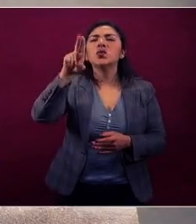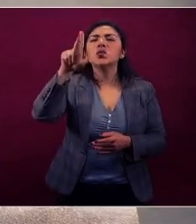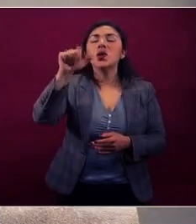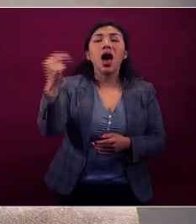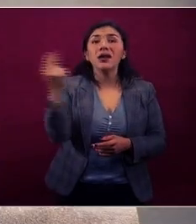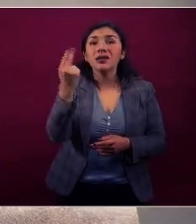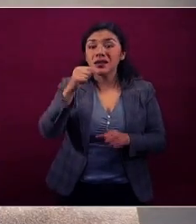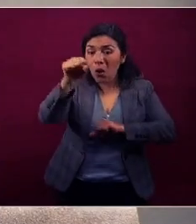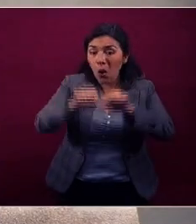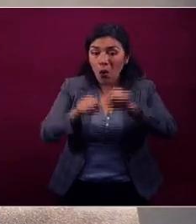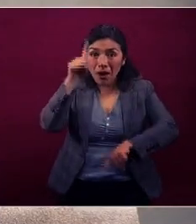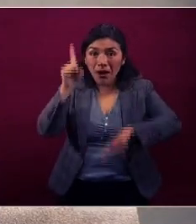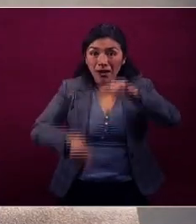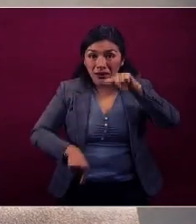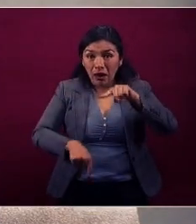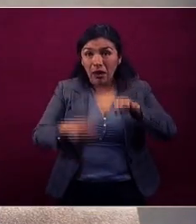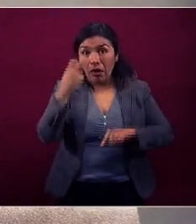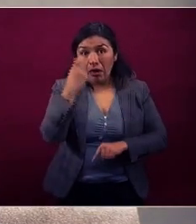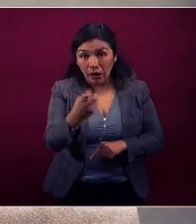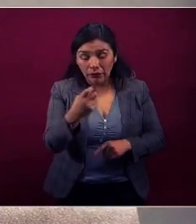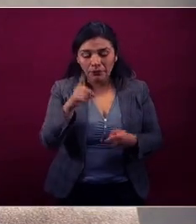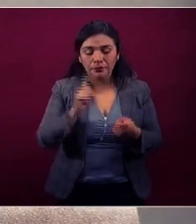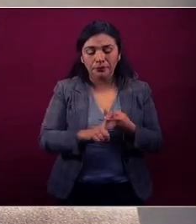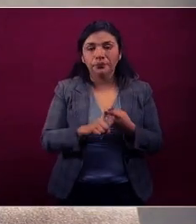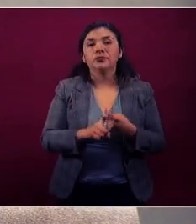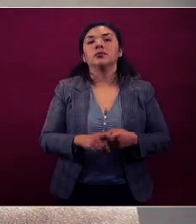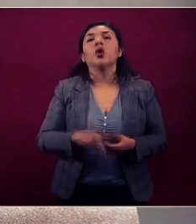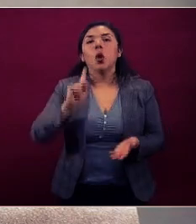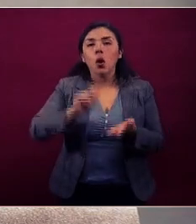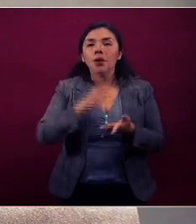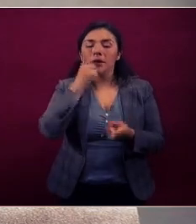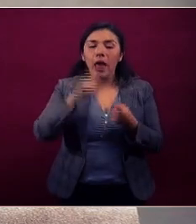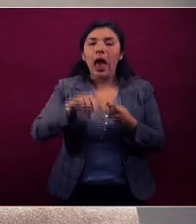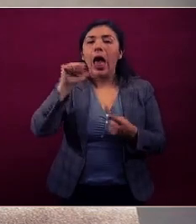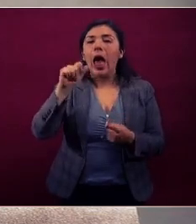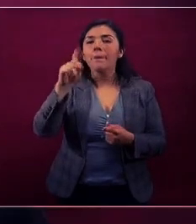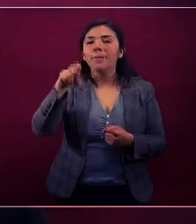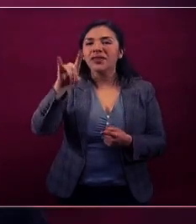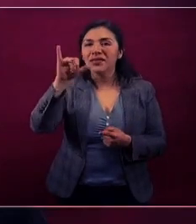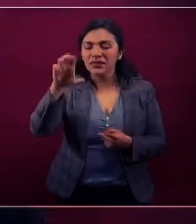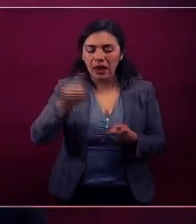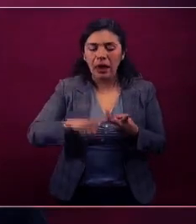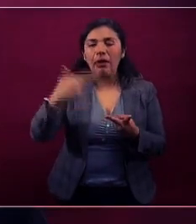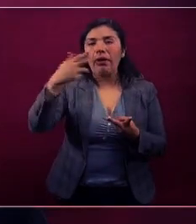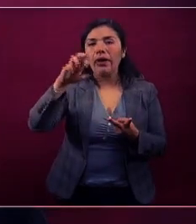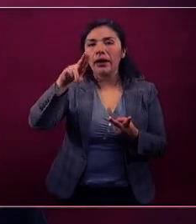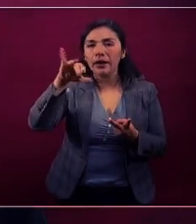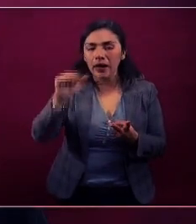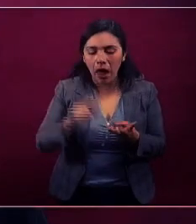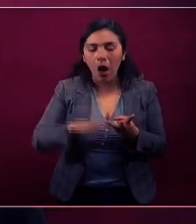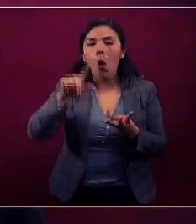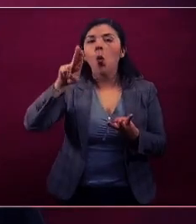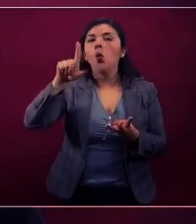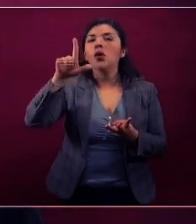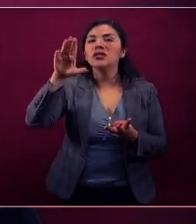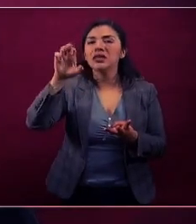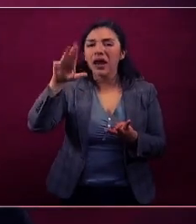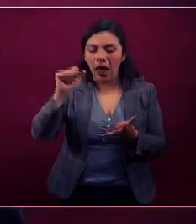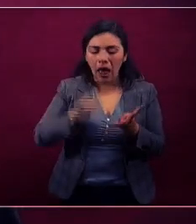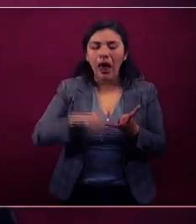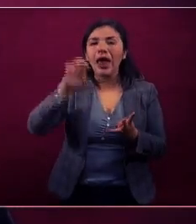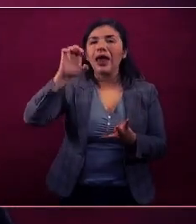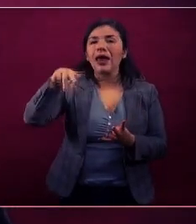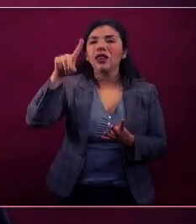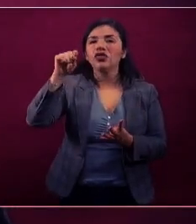una indicación quirúrgica de ello. Entonces, cesáreas, apendicitis, hernias, úlceras gástricas y duodenales, endoscopías y